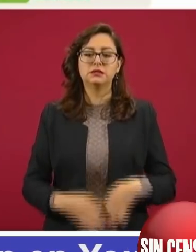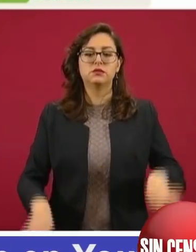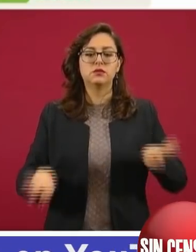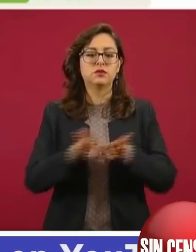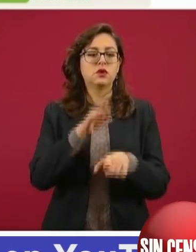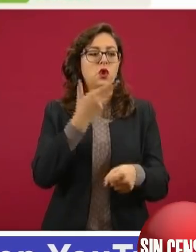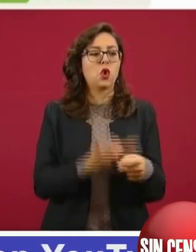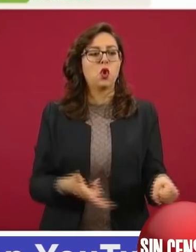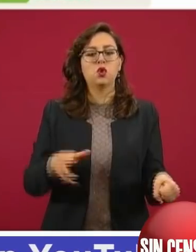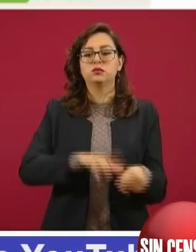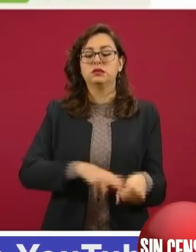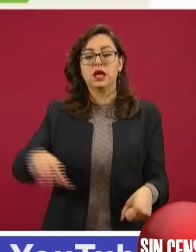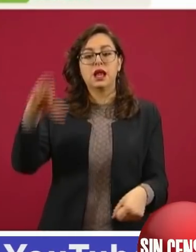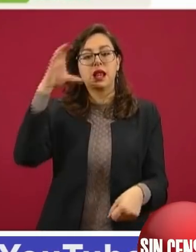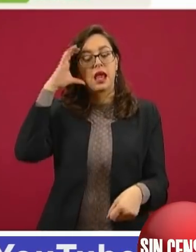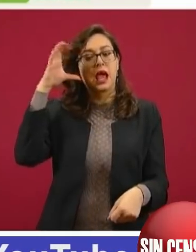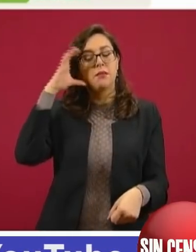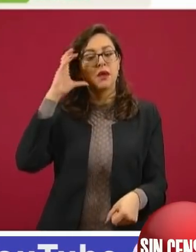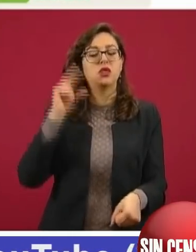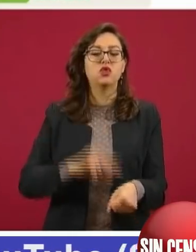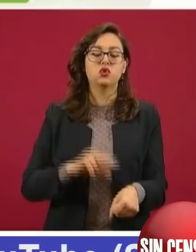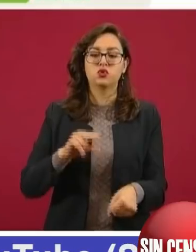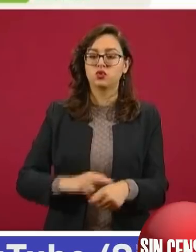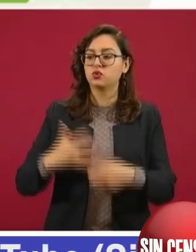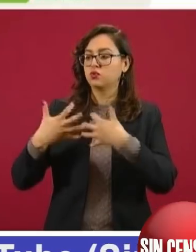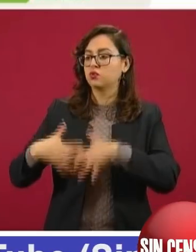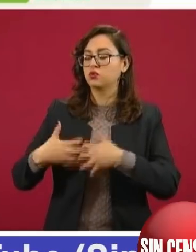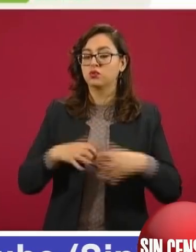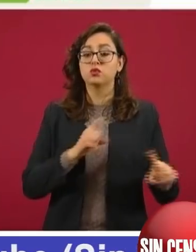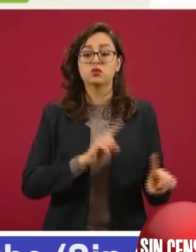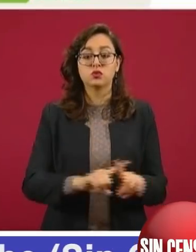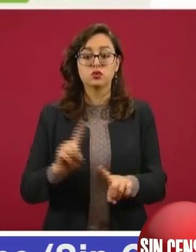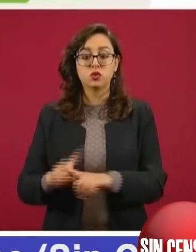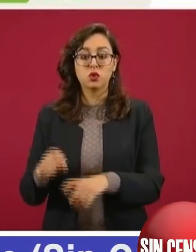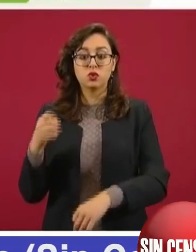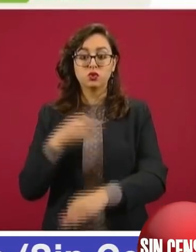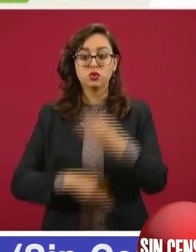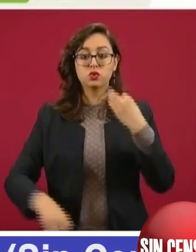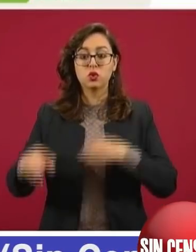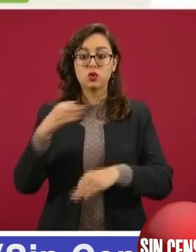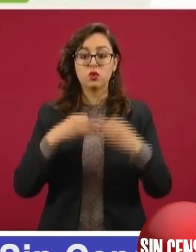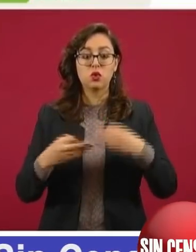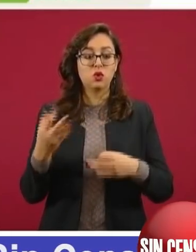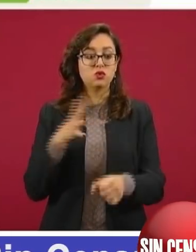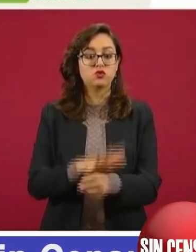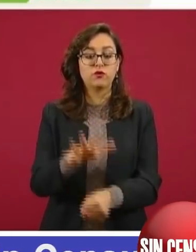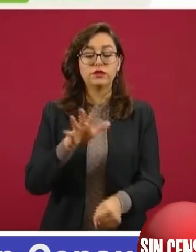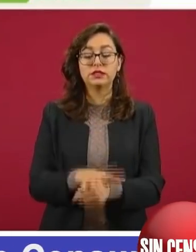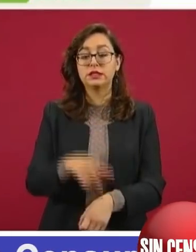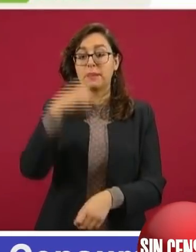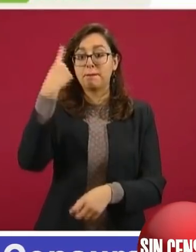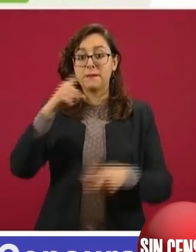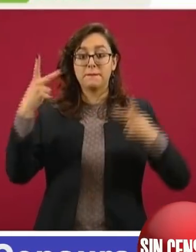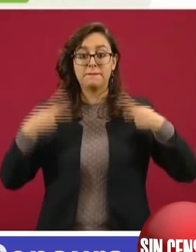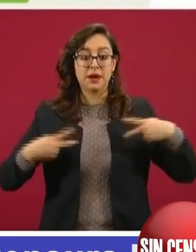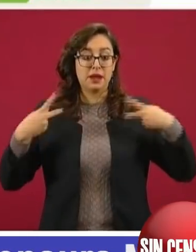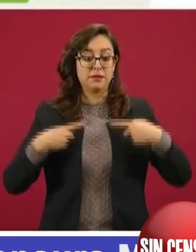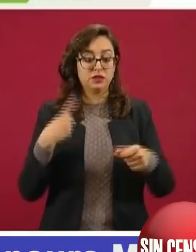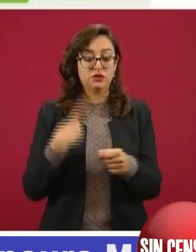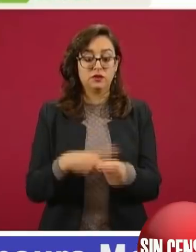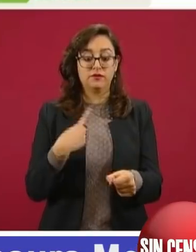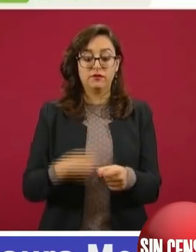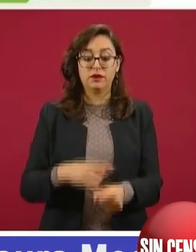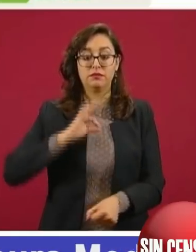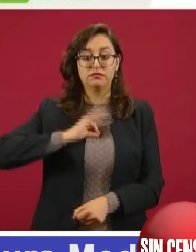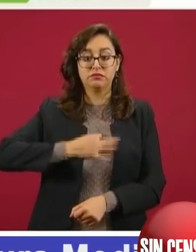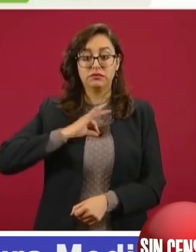camas, personal, equipos disponibles para la atención de cualquier persona con infección respiratoria aguda grave, que es